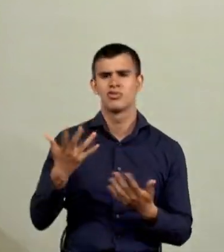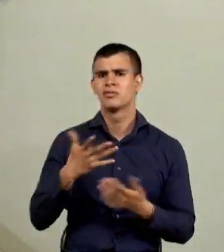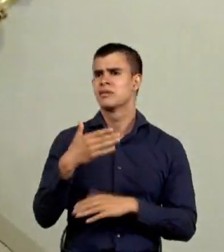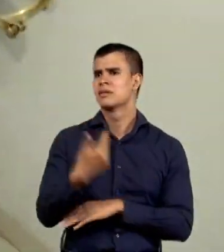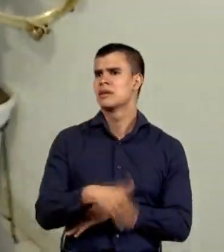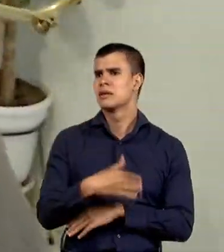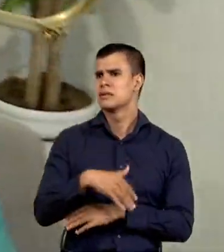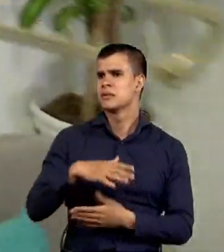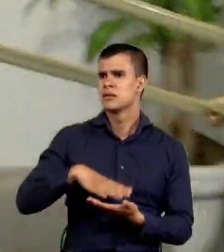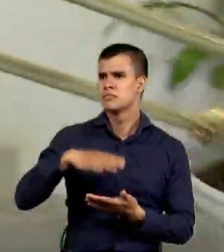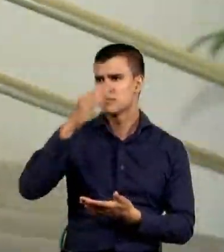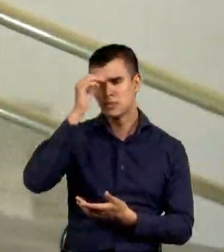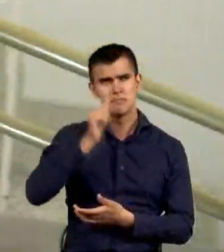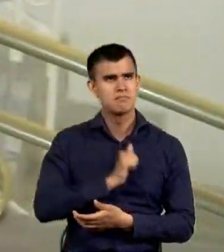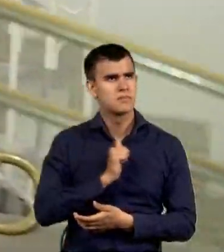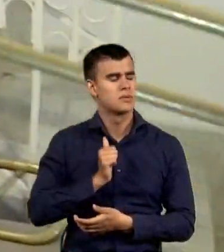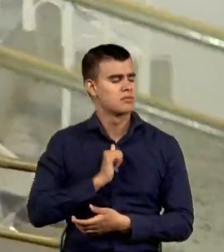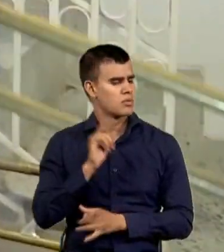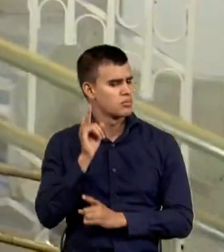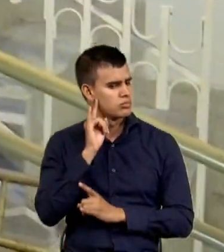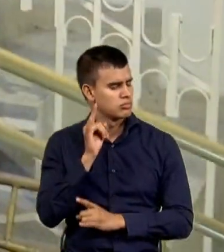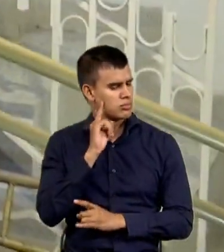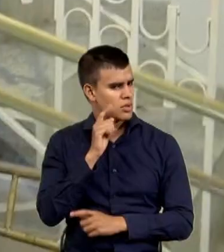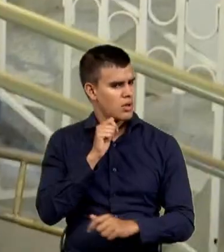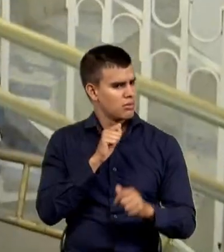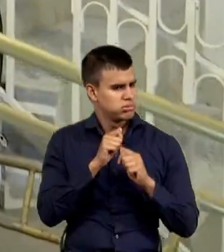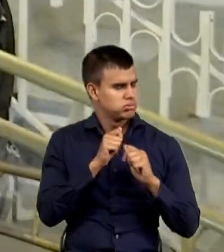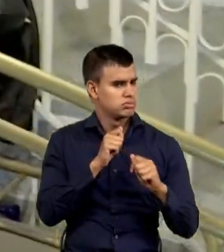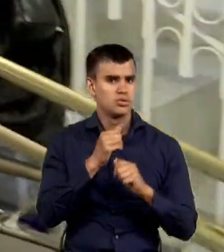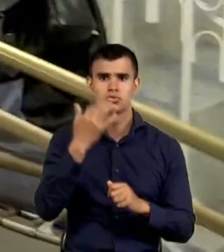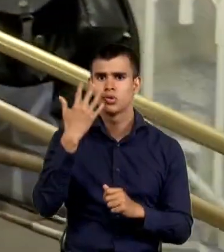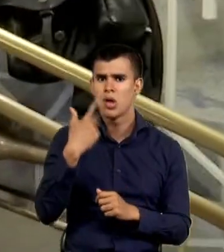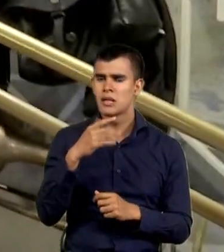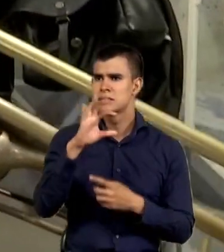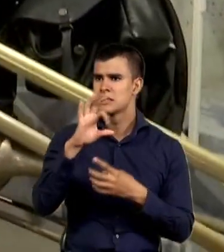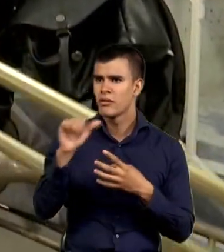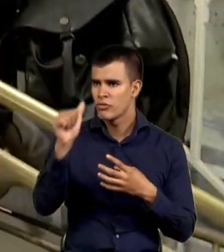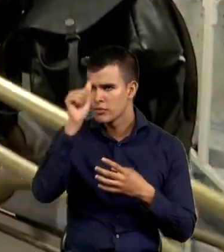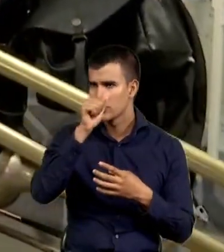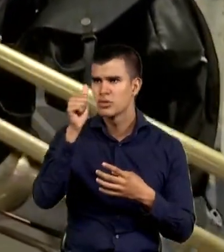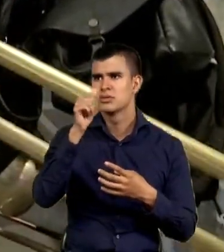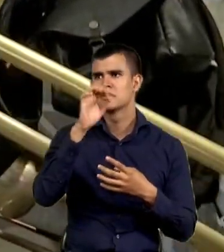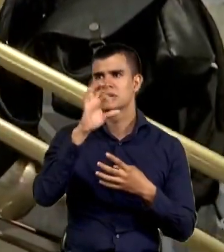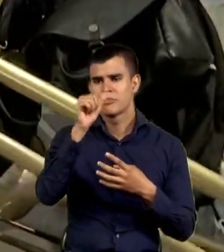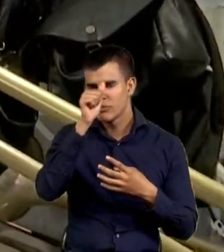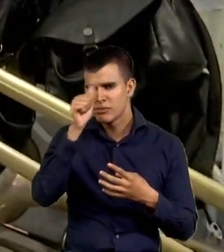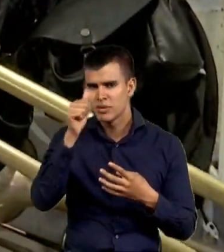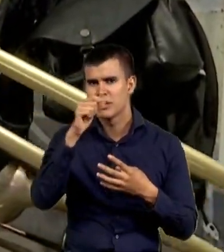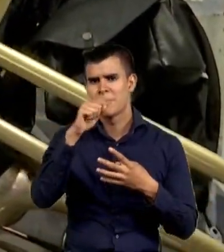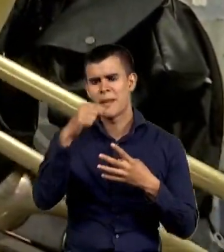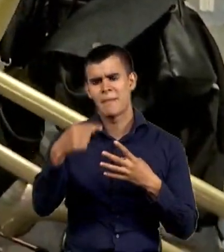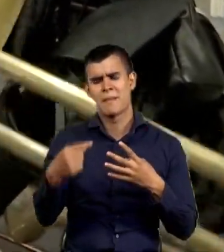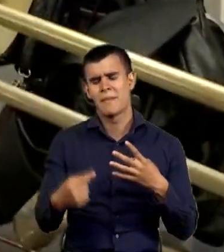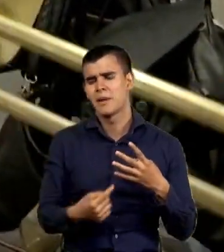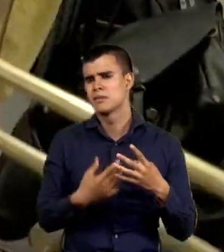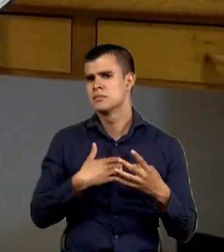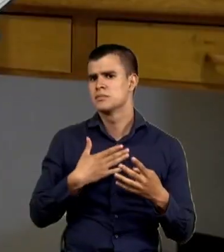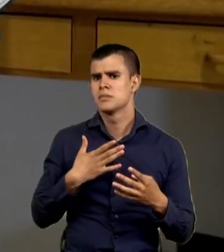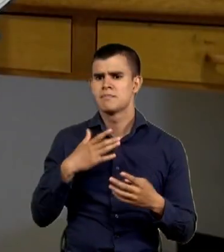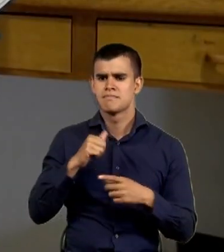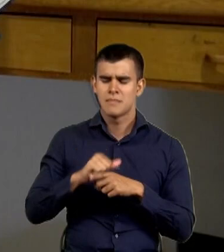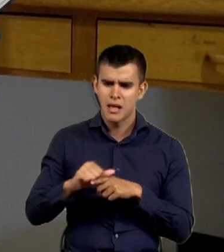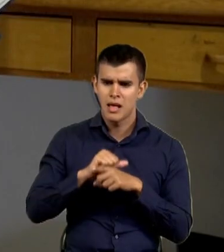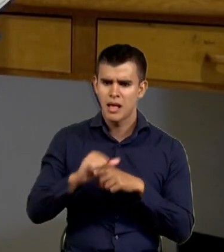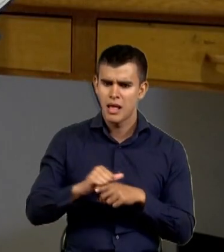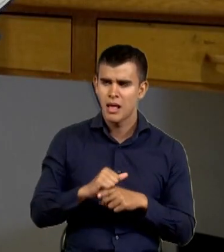Yo empecé una banda marcial pequeña tocando en la calle y de oído, así, por eso yo todos los fines de semana de pequeña yo tocaba